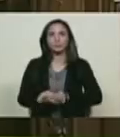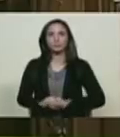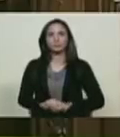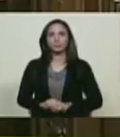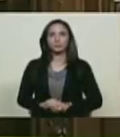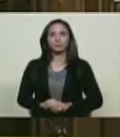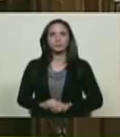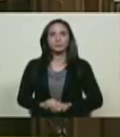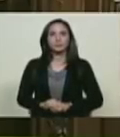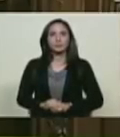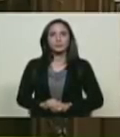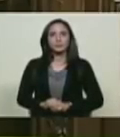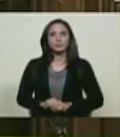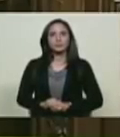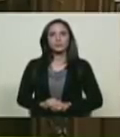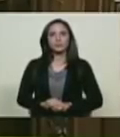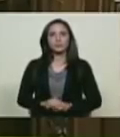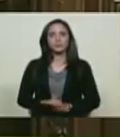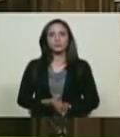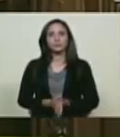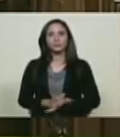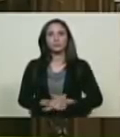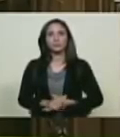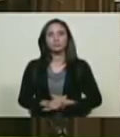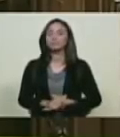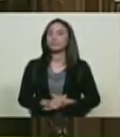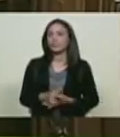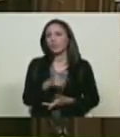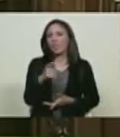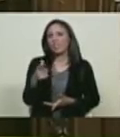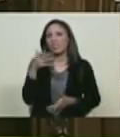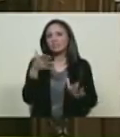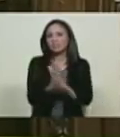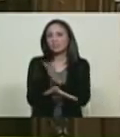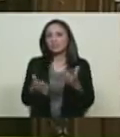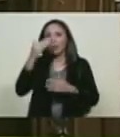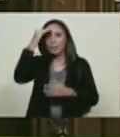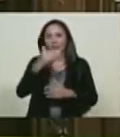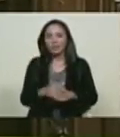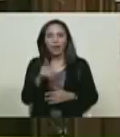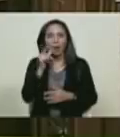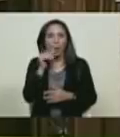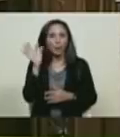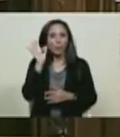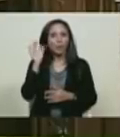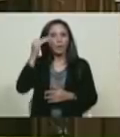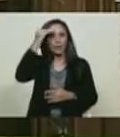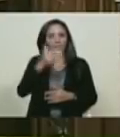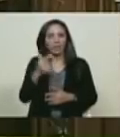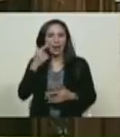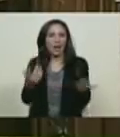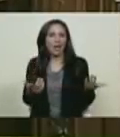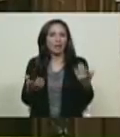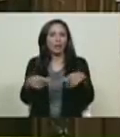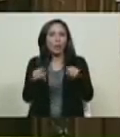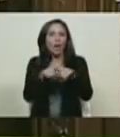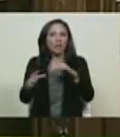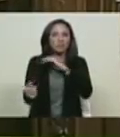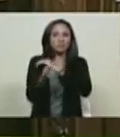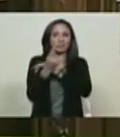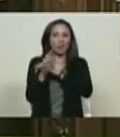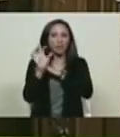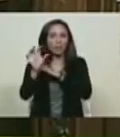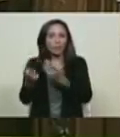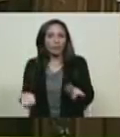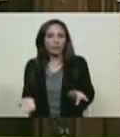Traidora a la patria. Ustedes saben que es un militar o una militar venezolana que se ponga al servicio de la